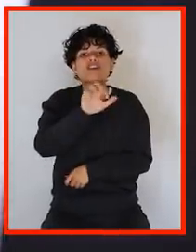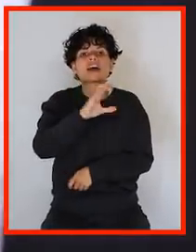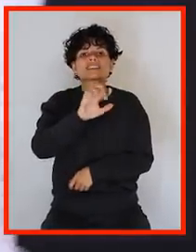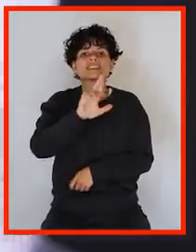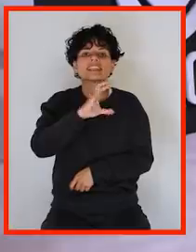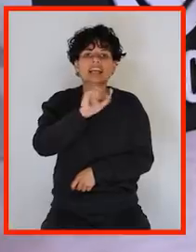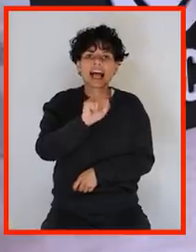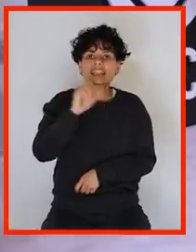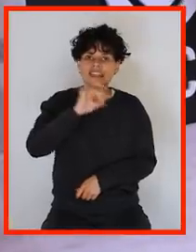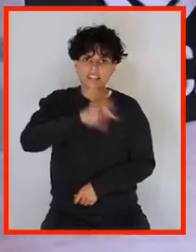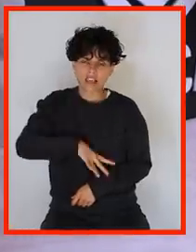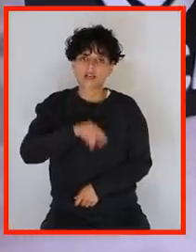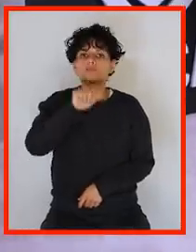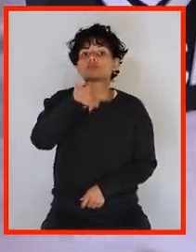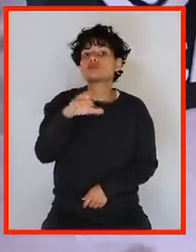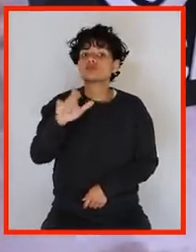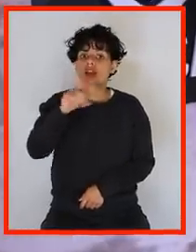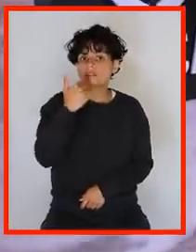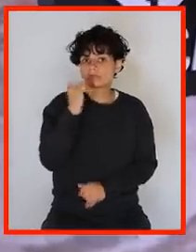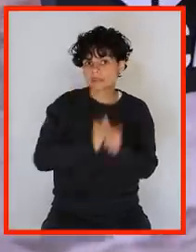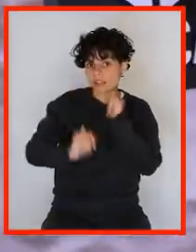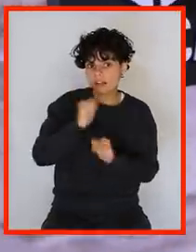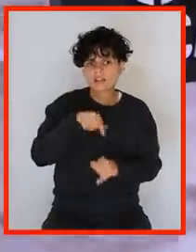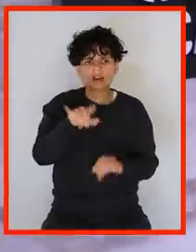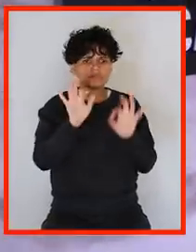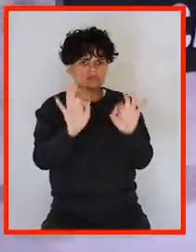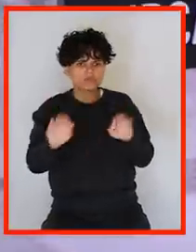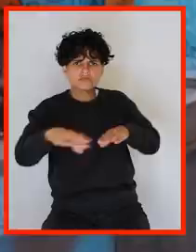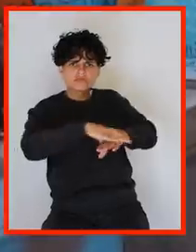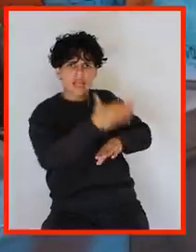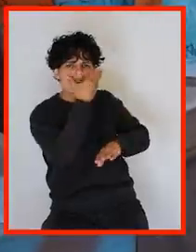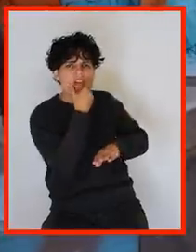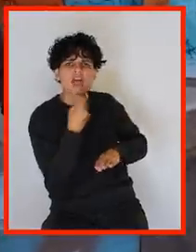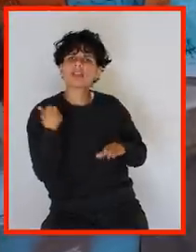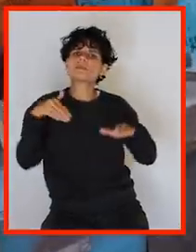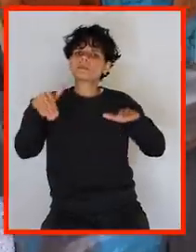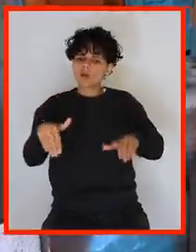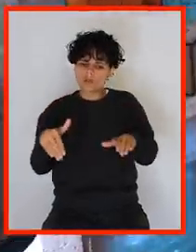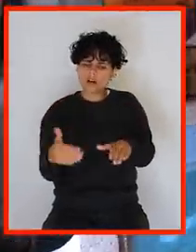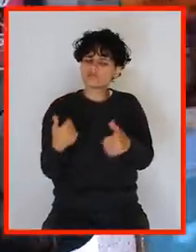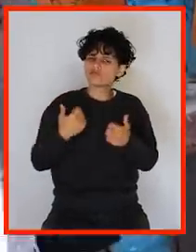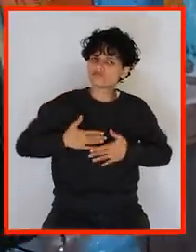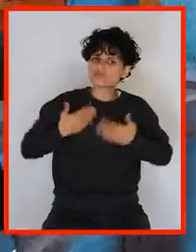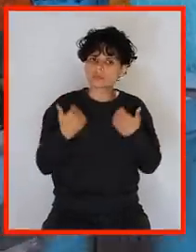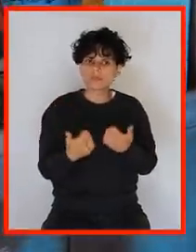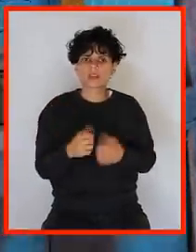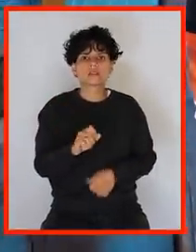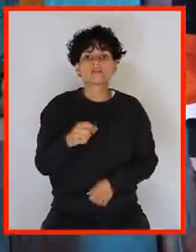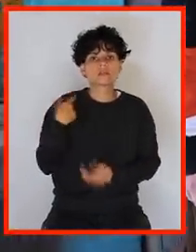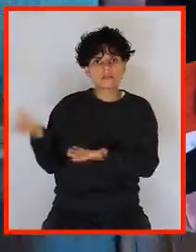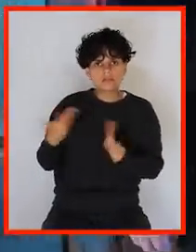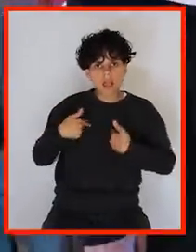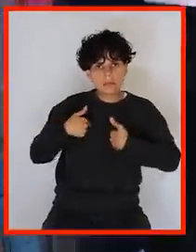a www.circa.com. .cl, muy linda, cómoda, estupenda. Ahí está, alta gama. Oye, ahí para el